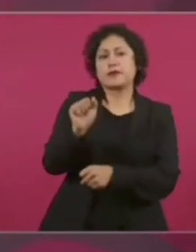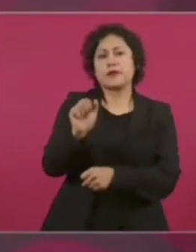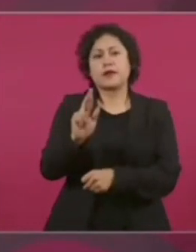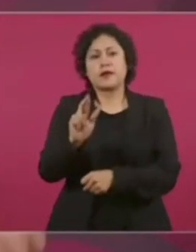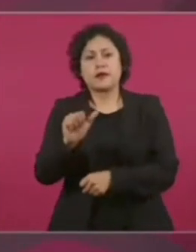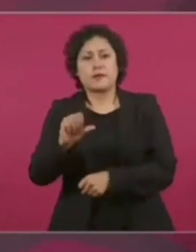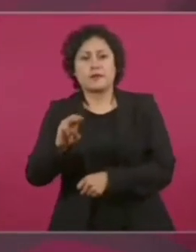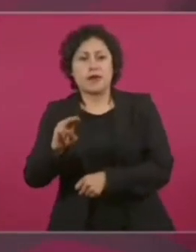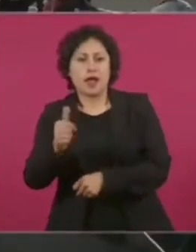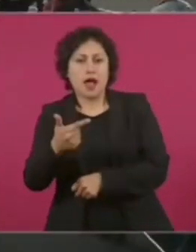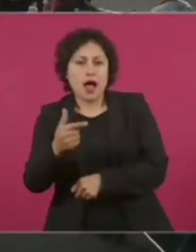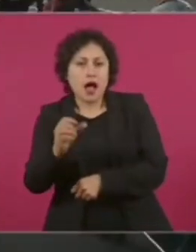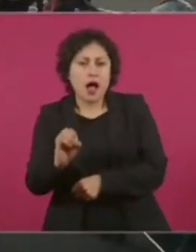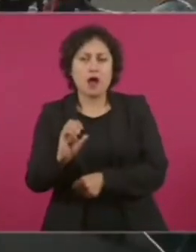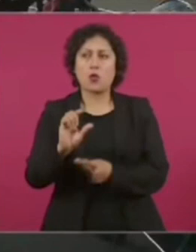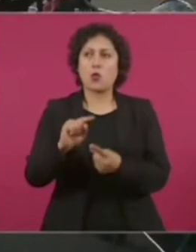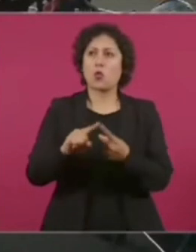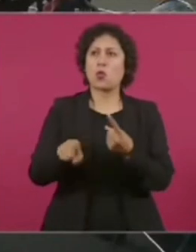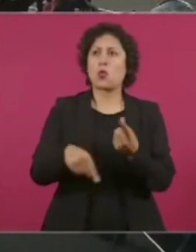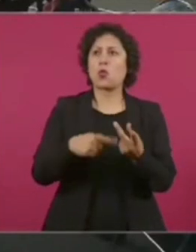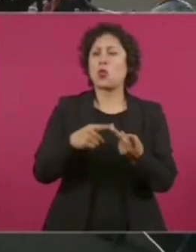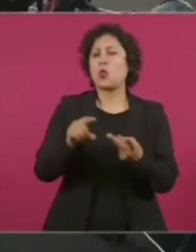y a escritores